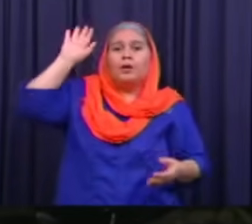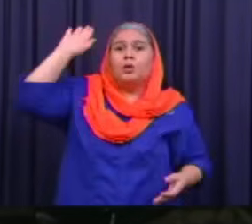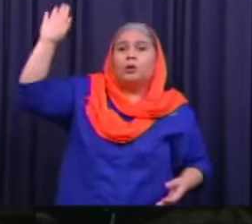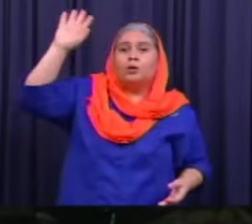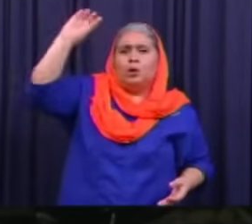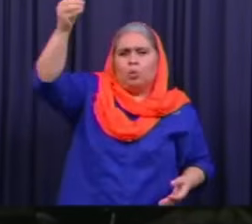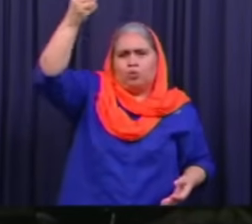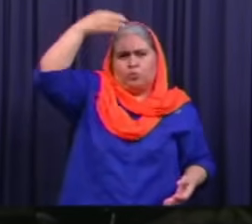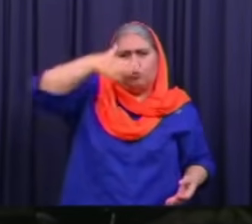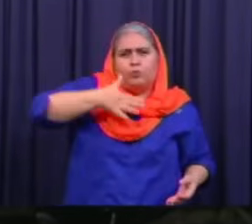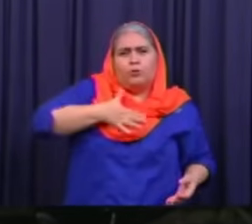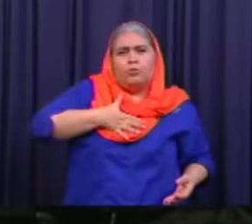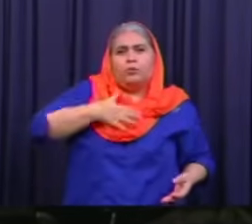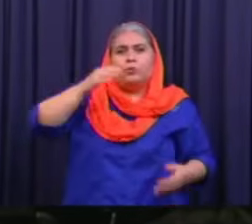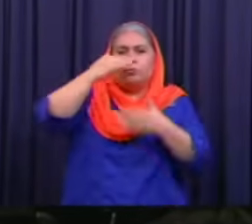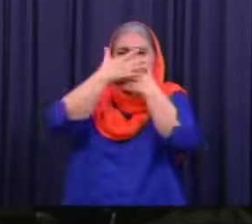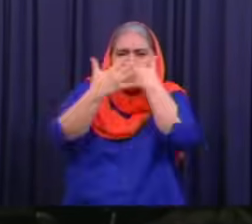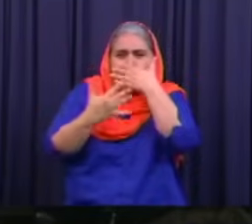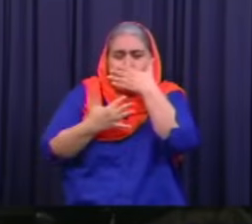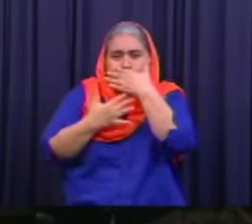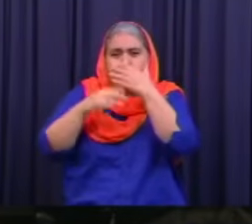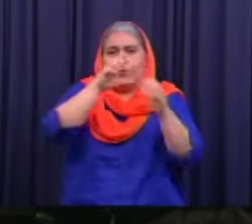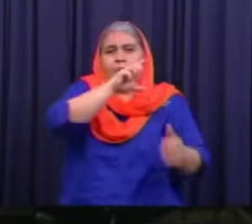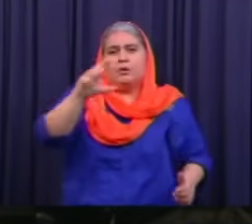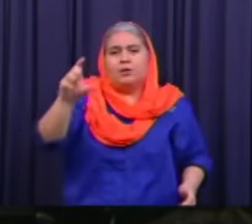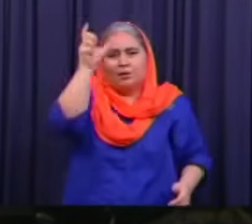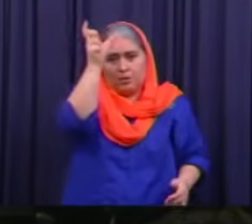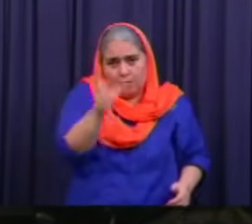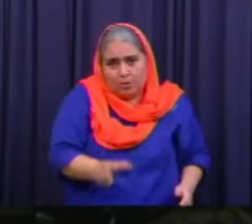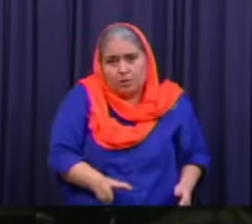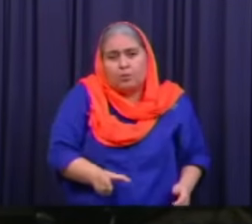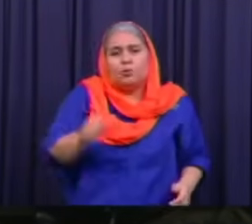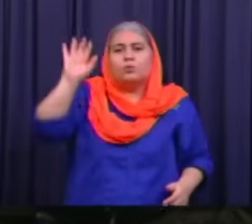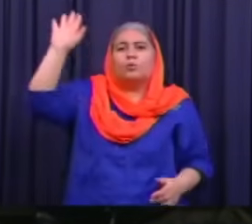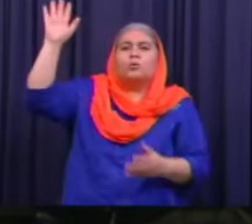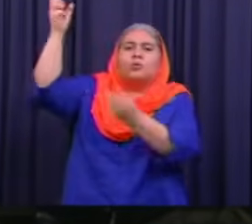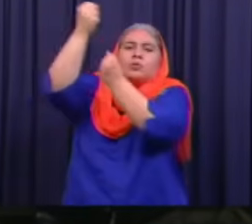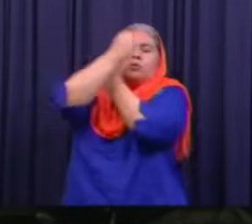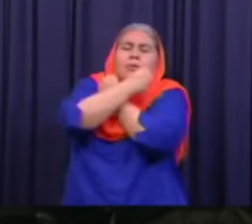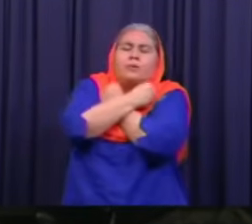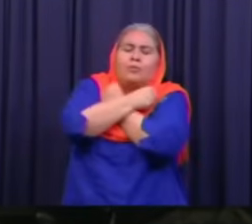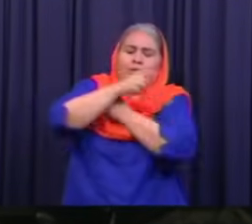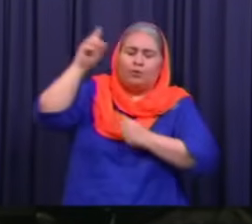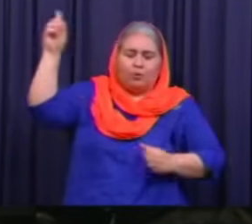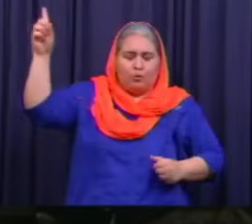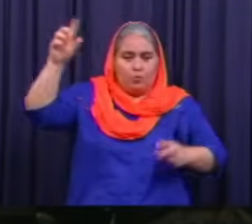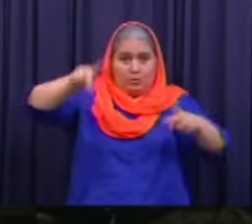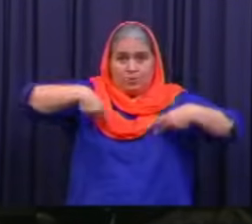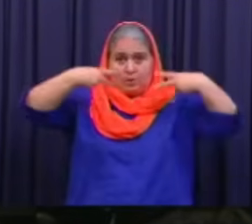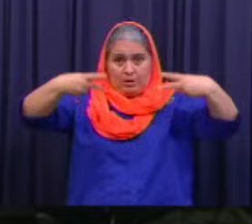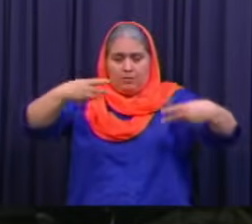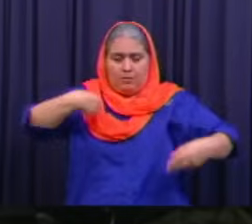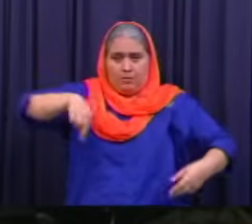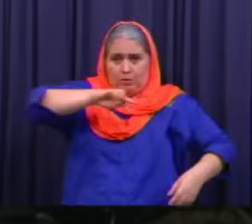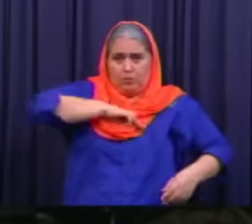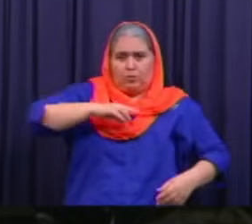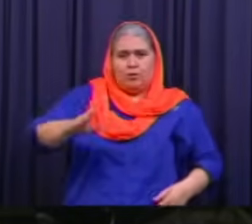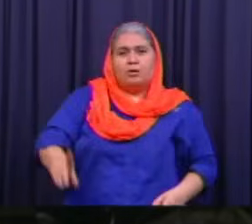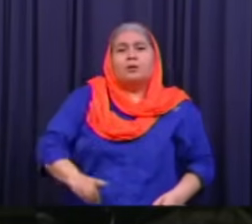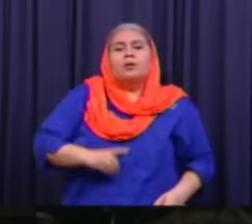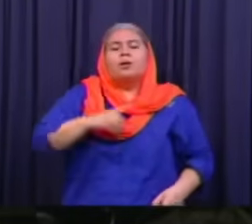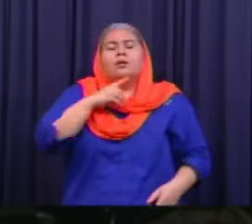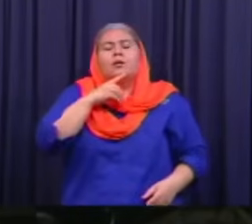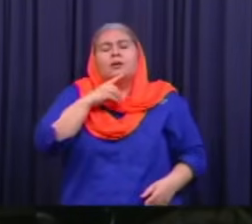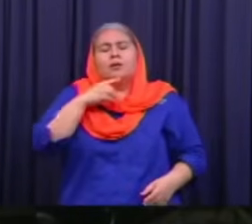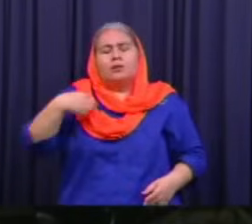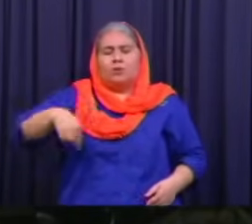gracia por tu sangre por tu sacrificio por tu amor que nos tomas por dignos para poder